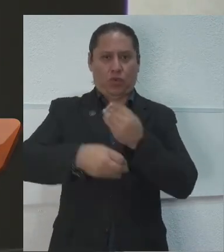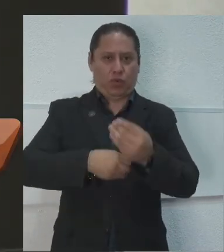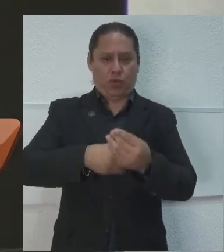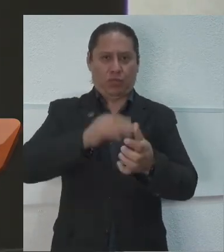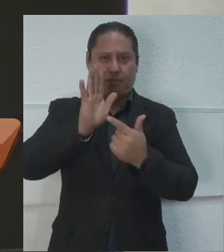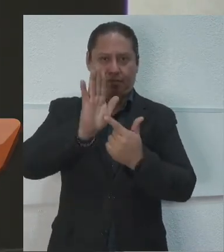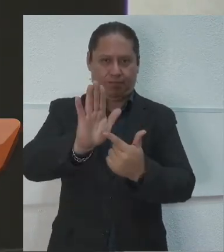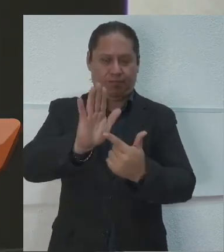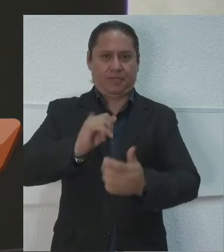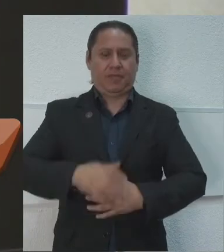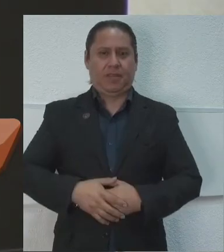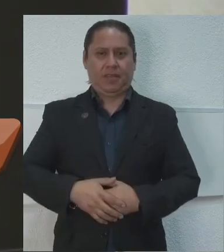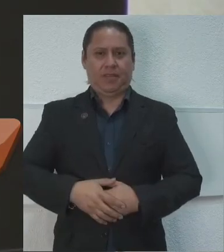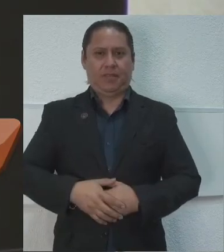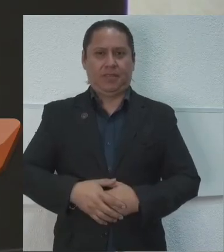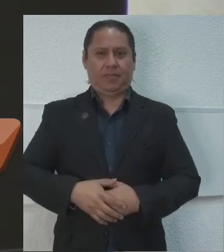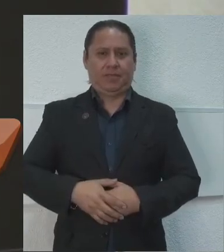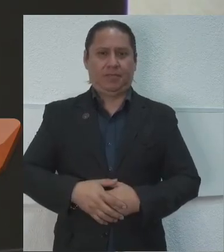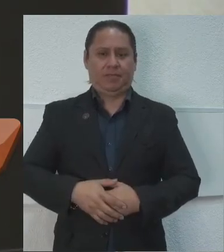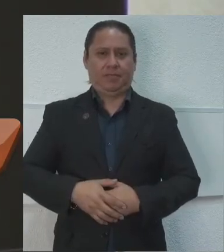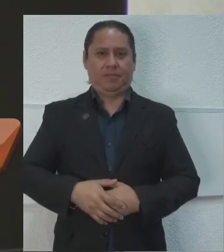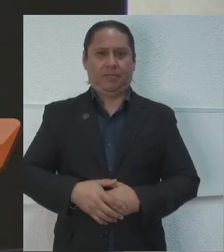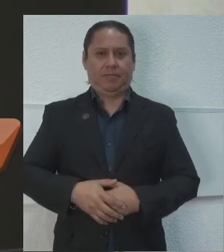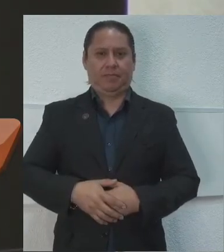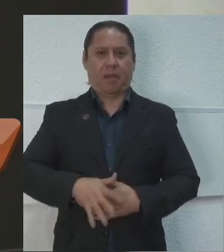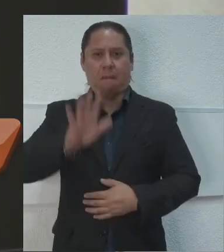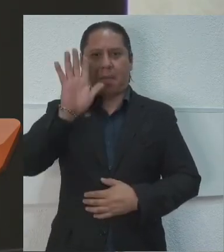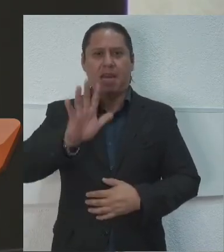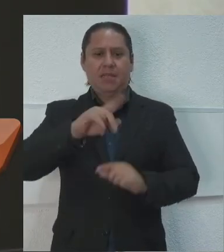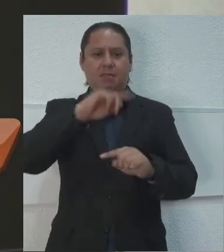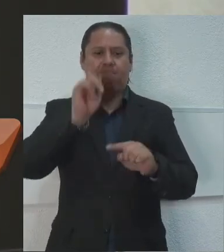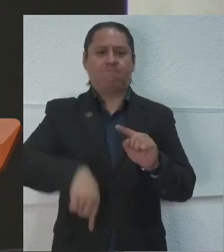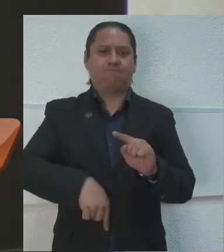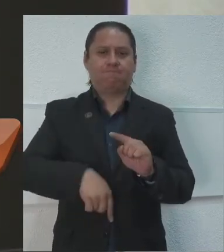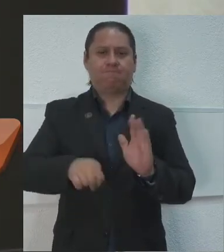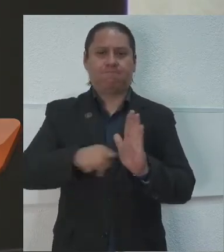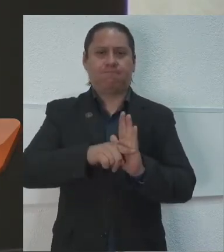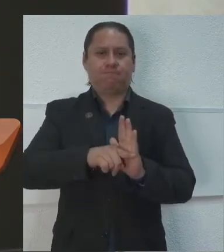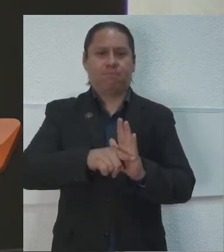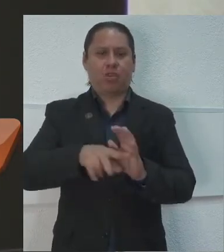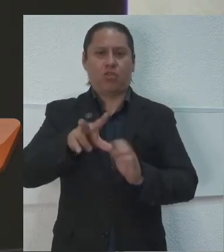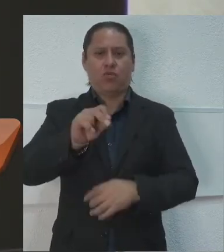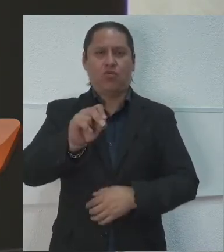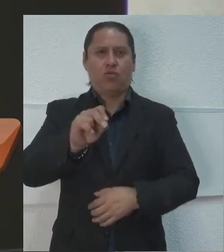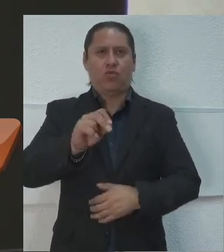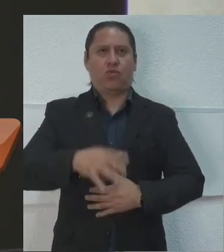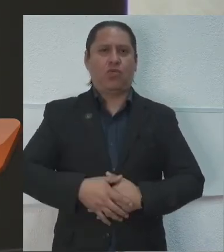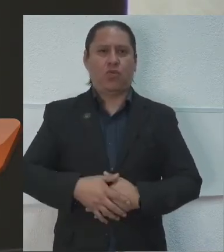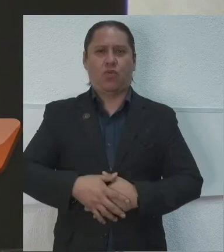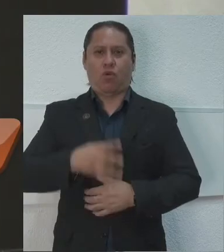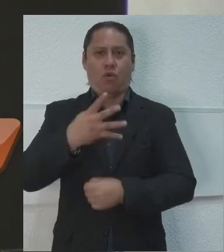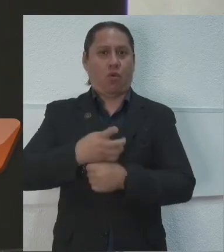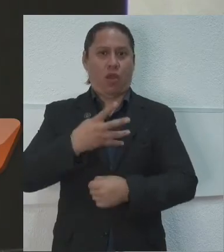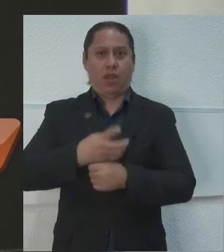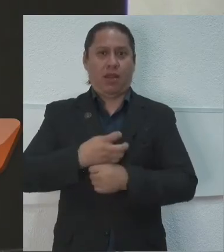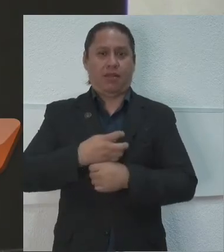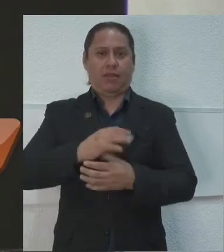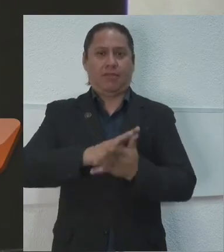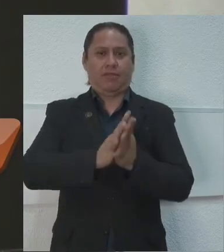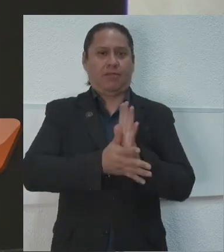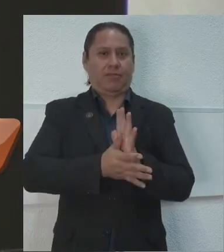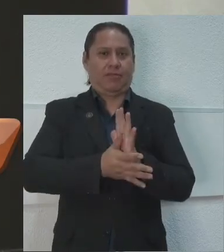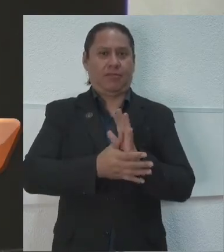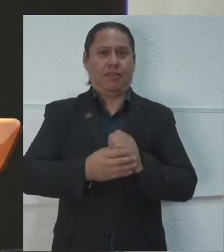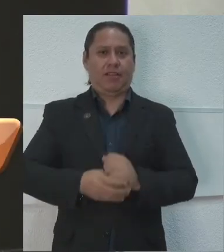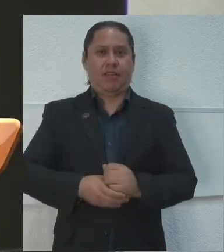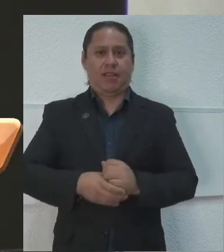votación, iba a ser denegada, porque no cuenta la Cuarta Transformación